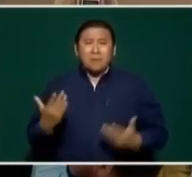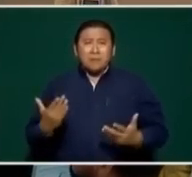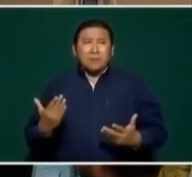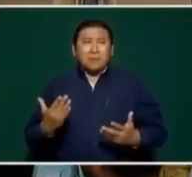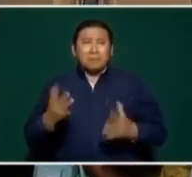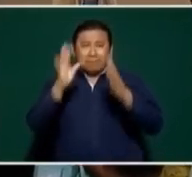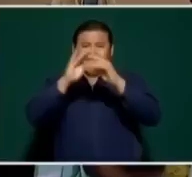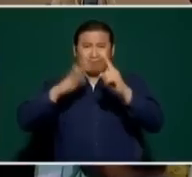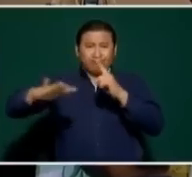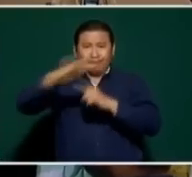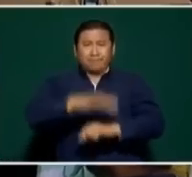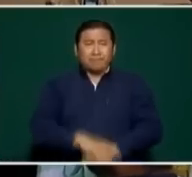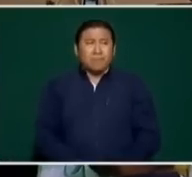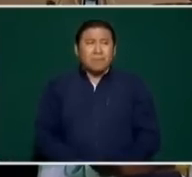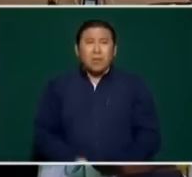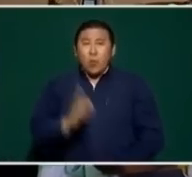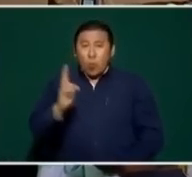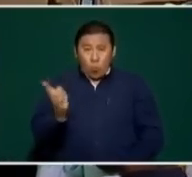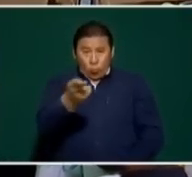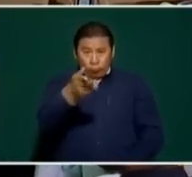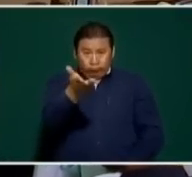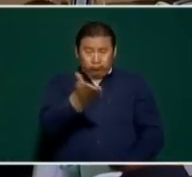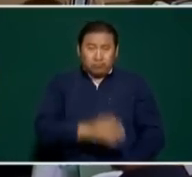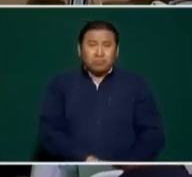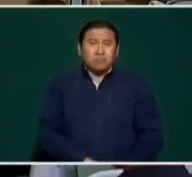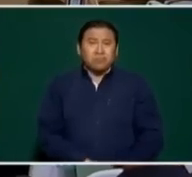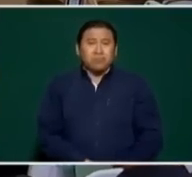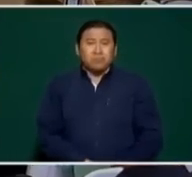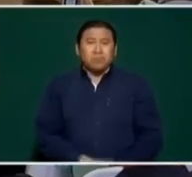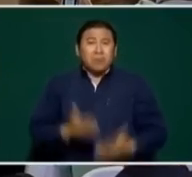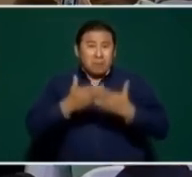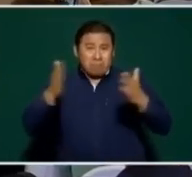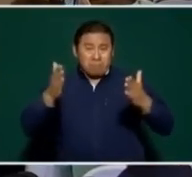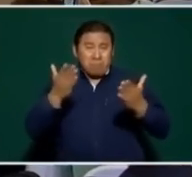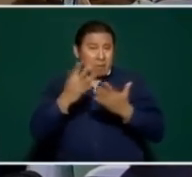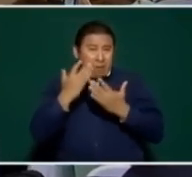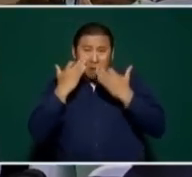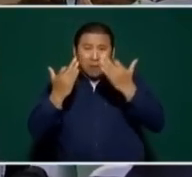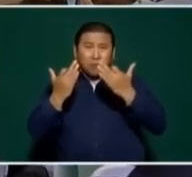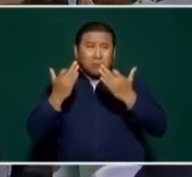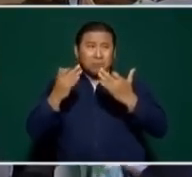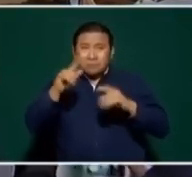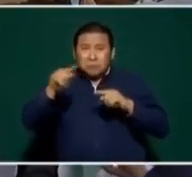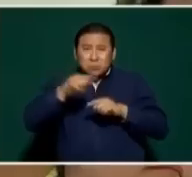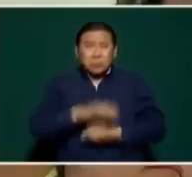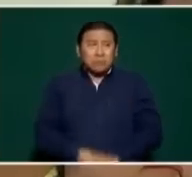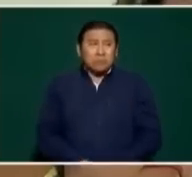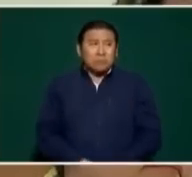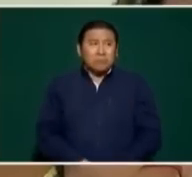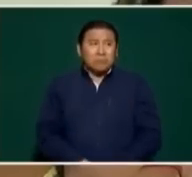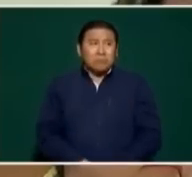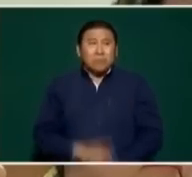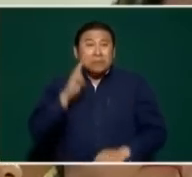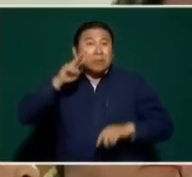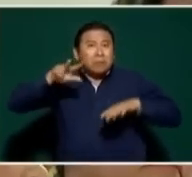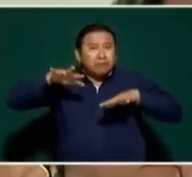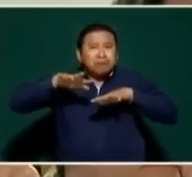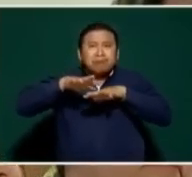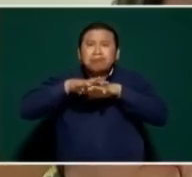del contexto. Usted está haciendo, combatiendo la corrupción y se notan los resultados, se nota el